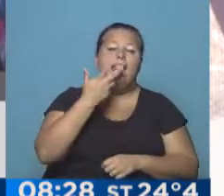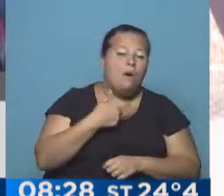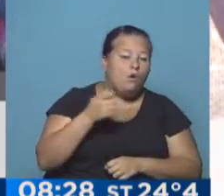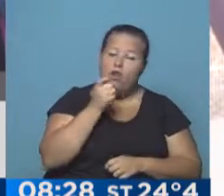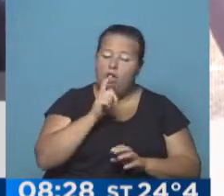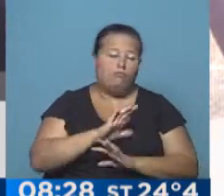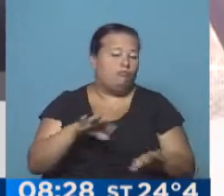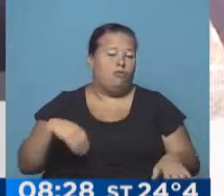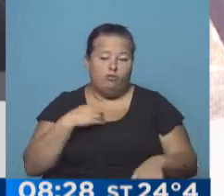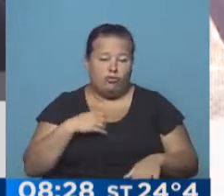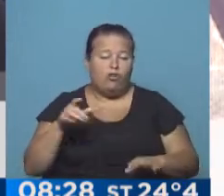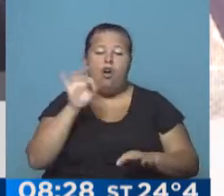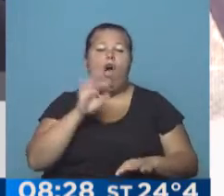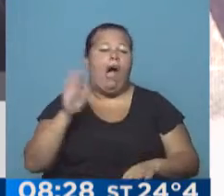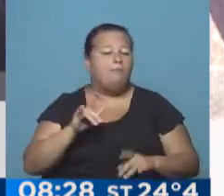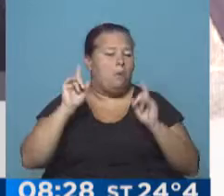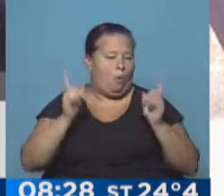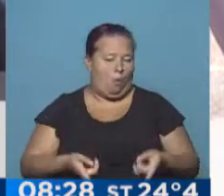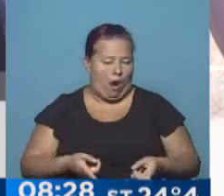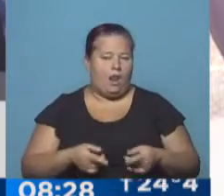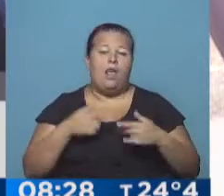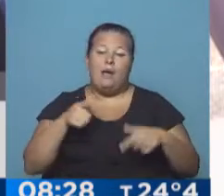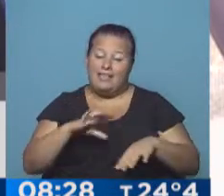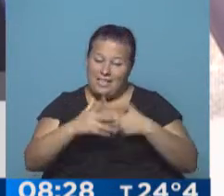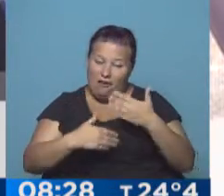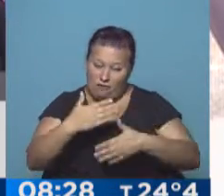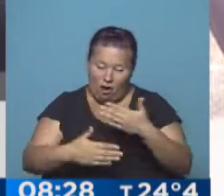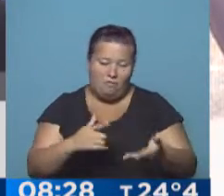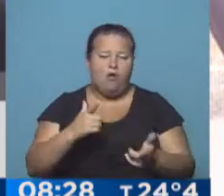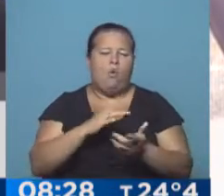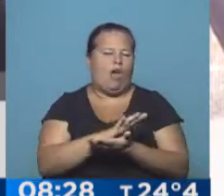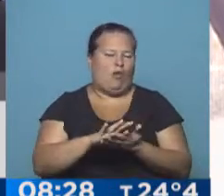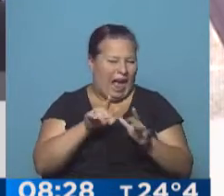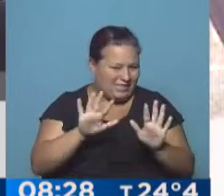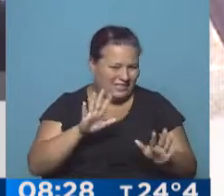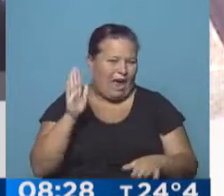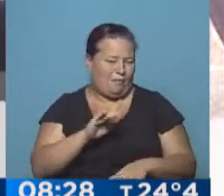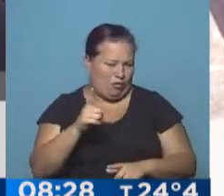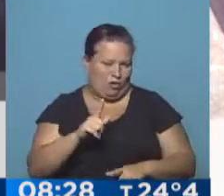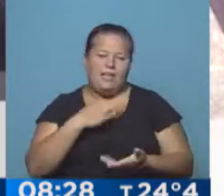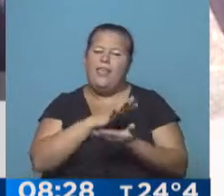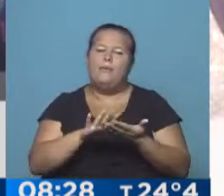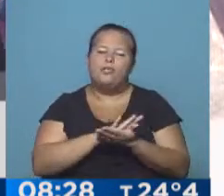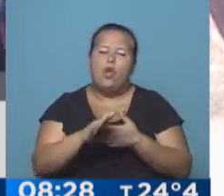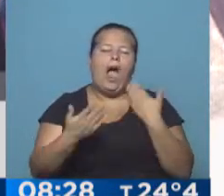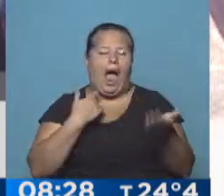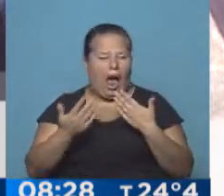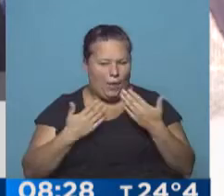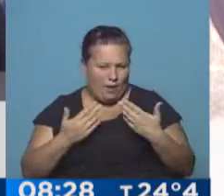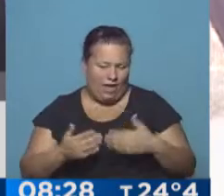guste o con las amenazas que haya. Por ese camino no se solucionan los conflictos. Se solucionan con el